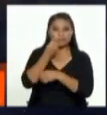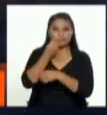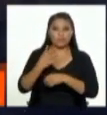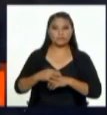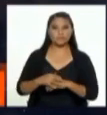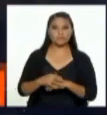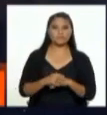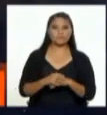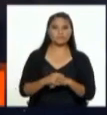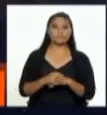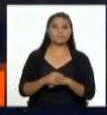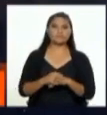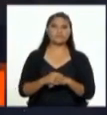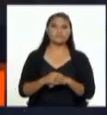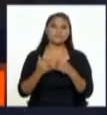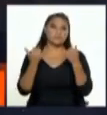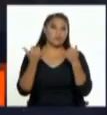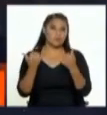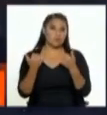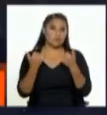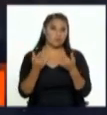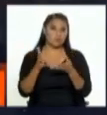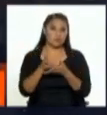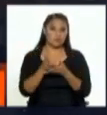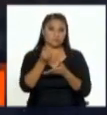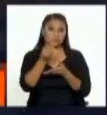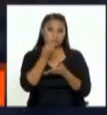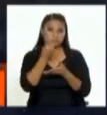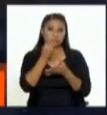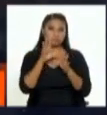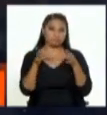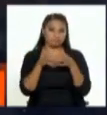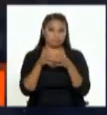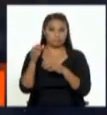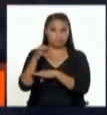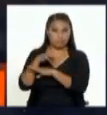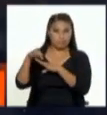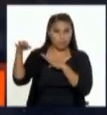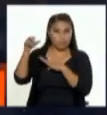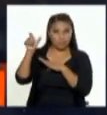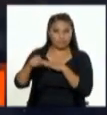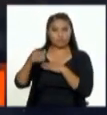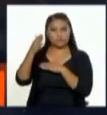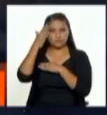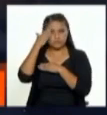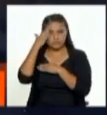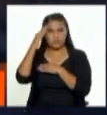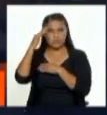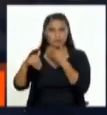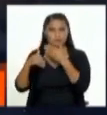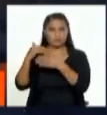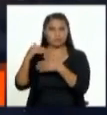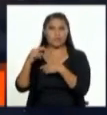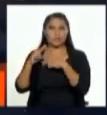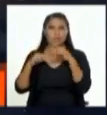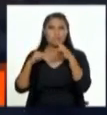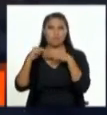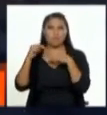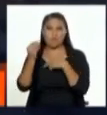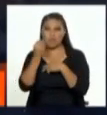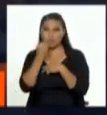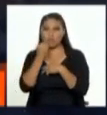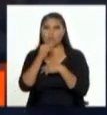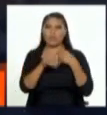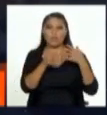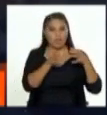los nutricionistas ahora, considerando pues esta actualidad, sabemos qué es lo que nos hace bien, nos